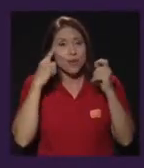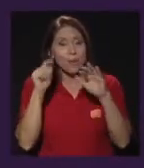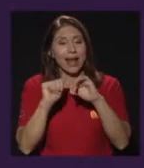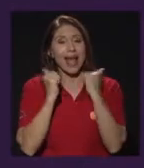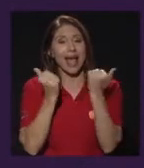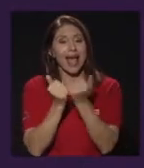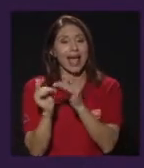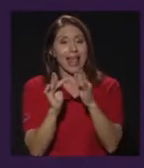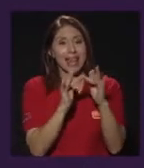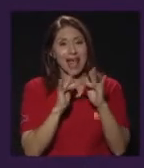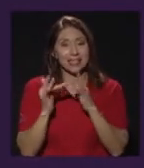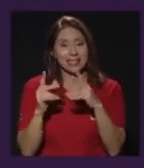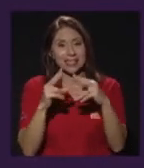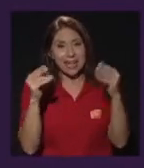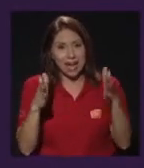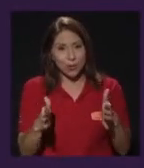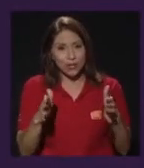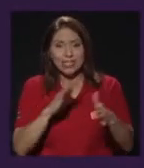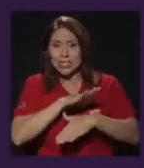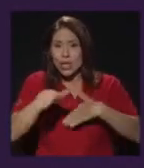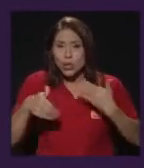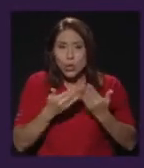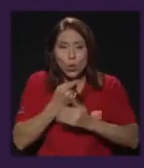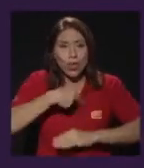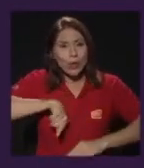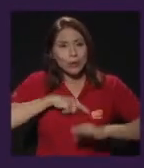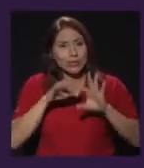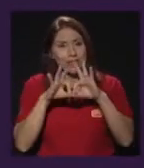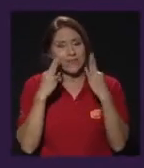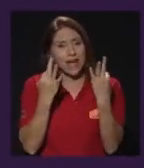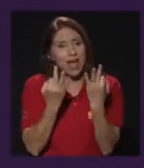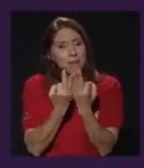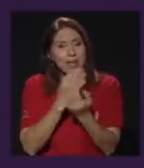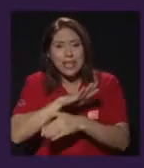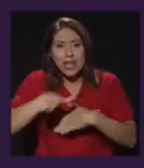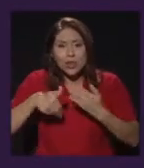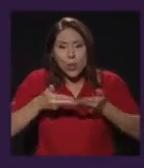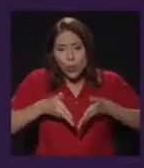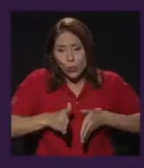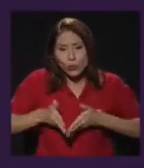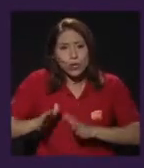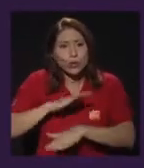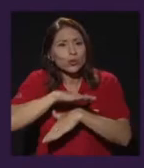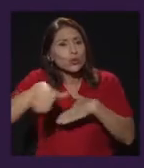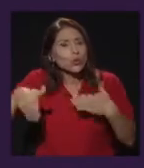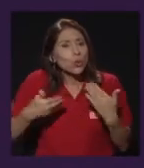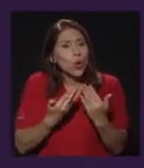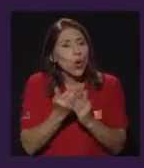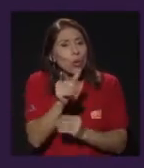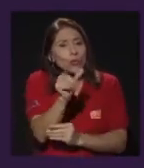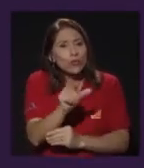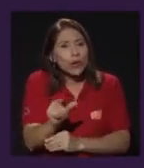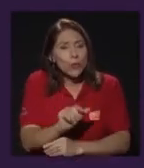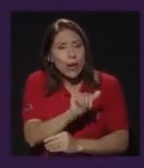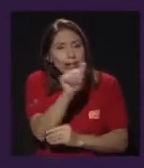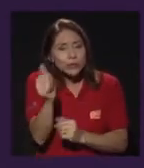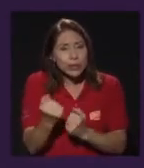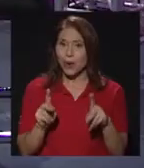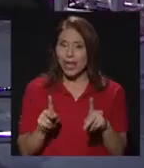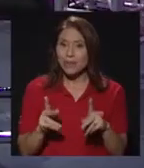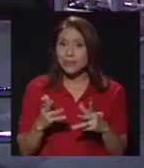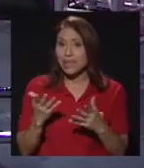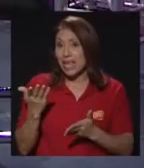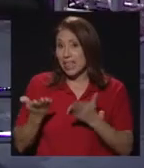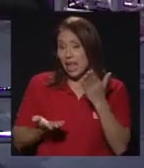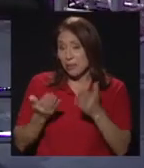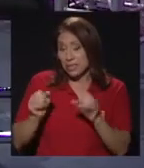Nicaragüense, entonces toda nuestra familia, todos nuestros hijos, todo Río Azul en sí que nos apoya, ese día nos reunimos. Tal